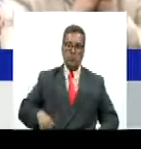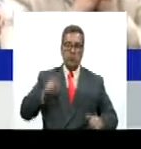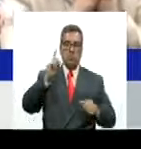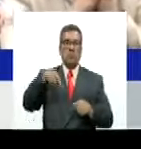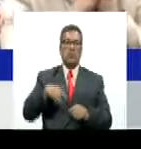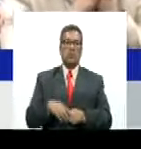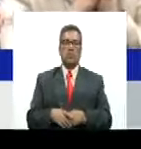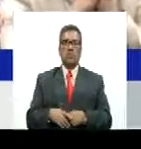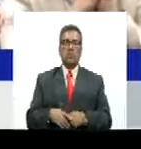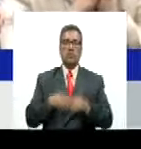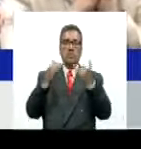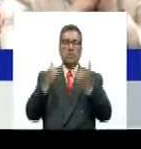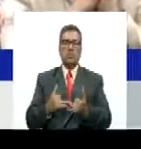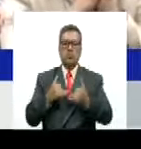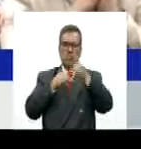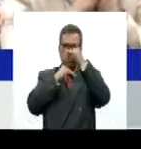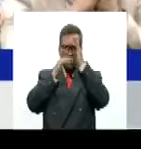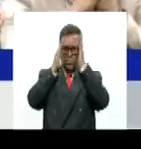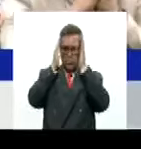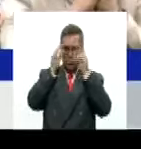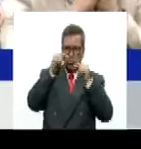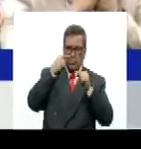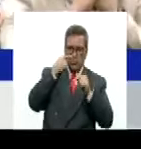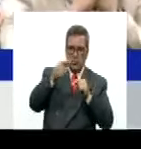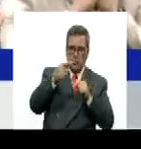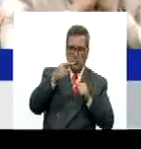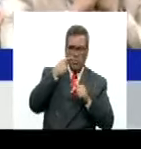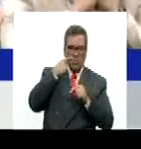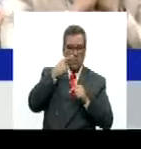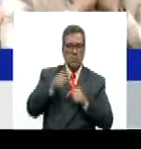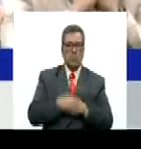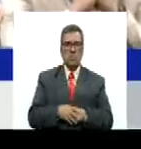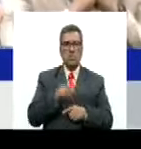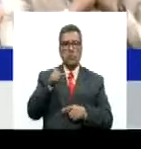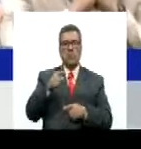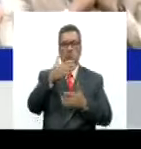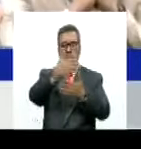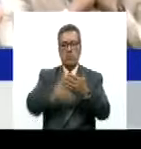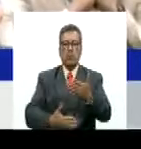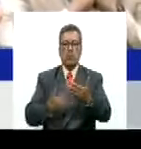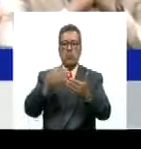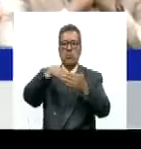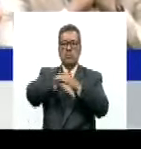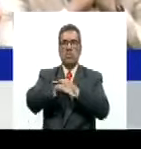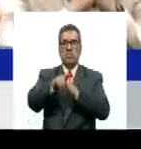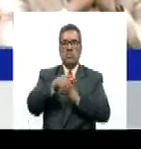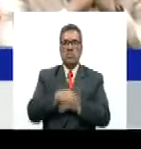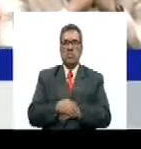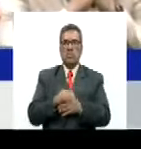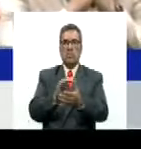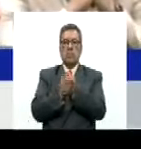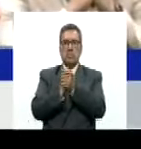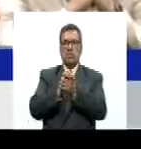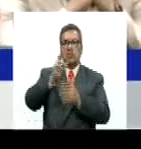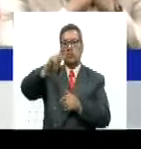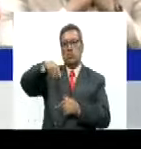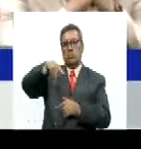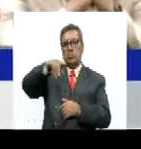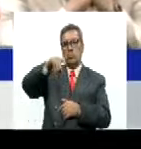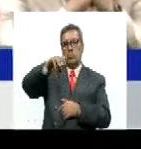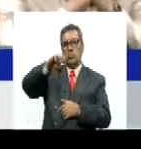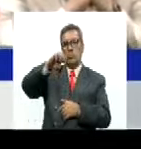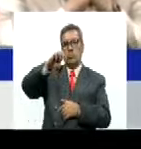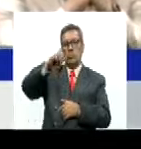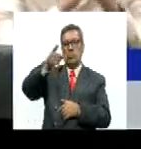Pero bueno, llama la atención, presidente, de que en este listado incluyen al compatriota Pedro Infante también.